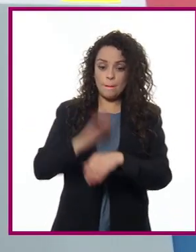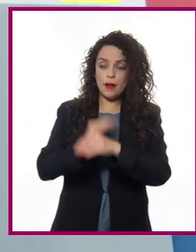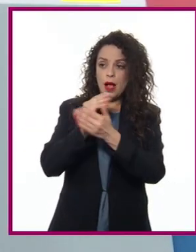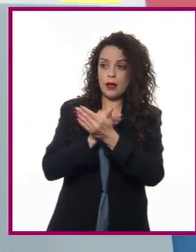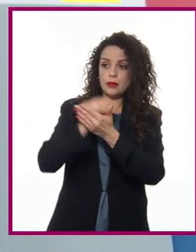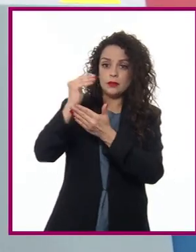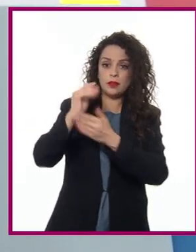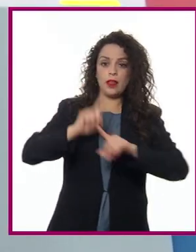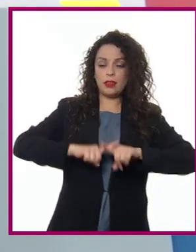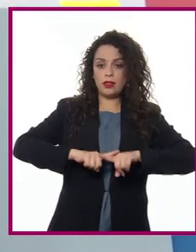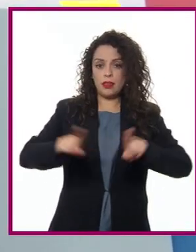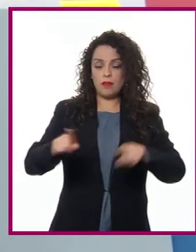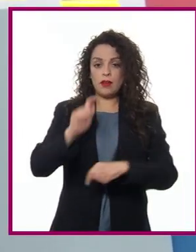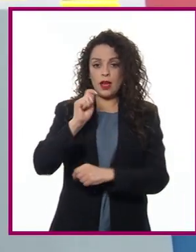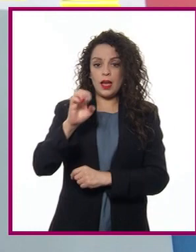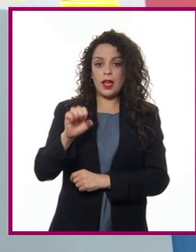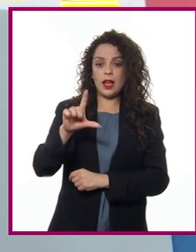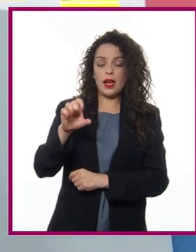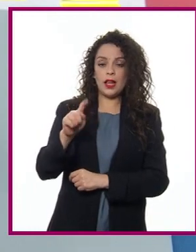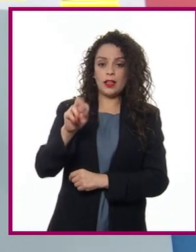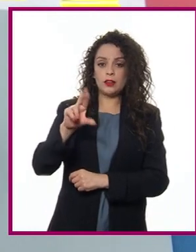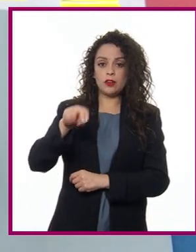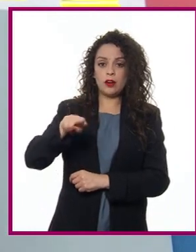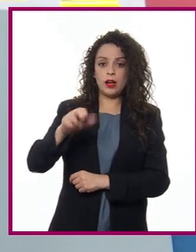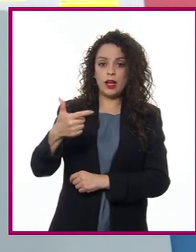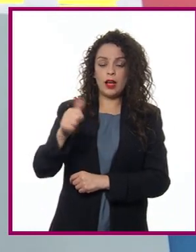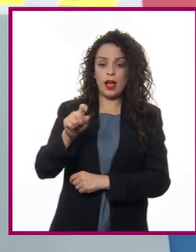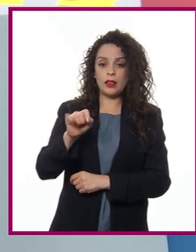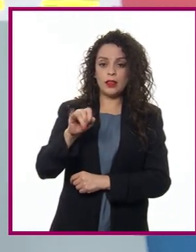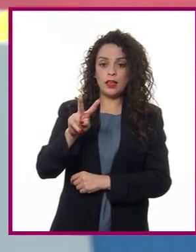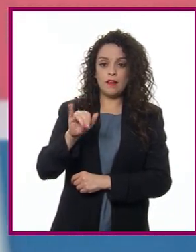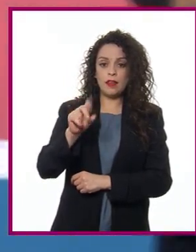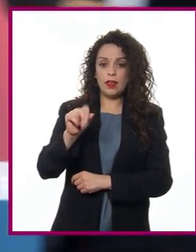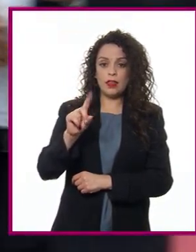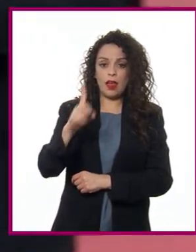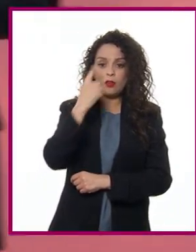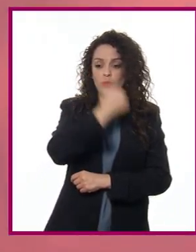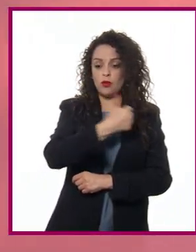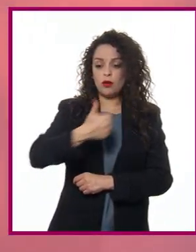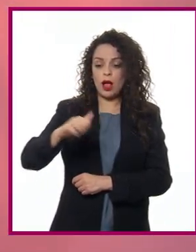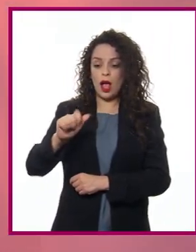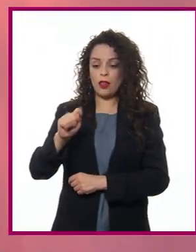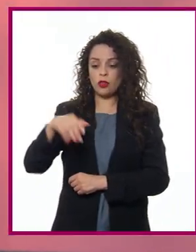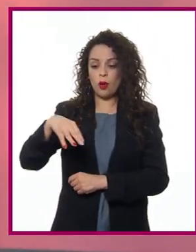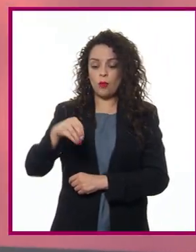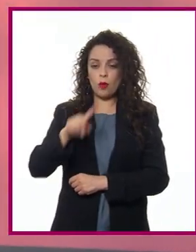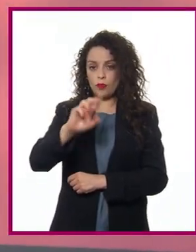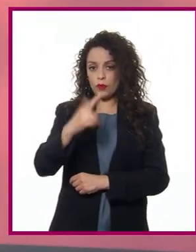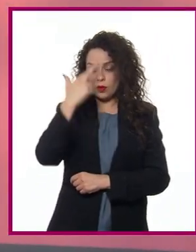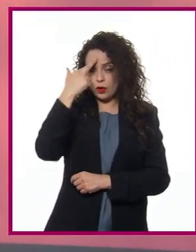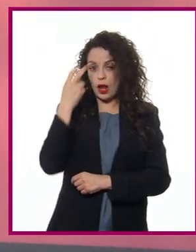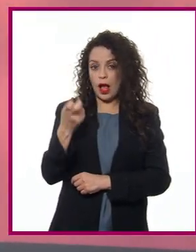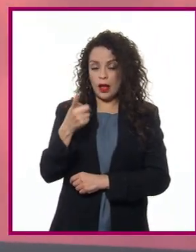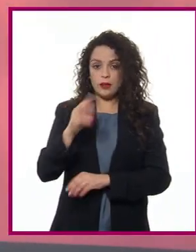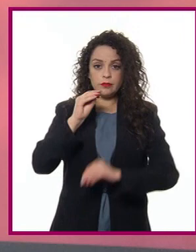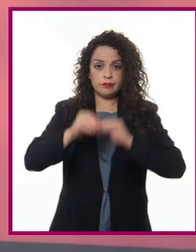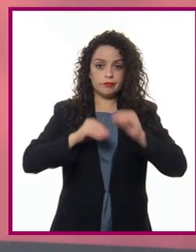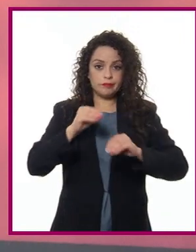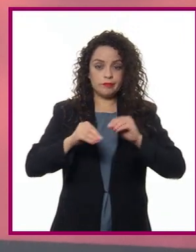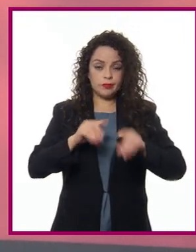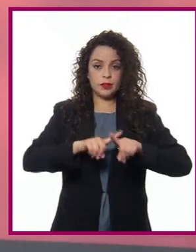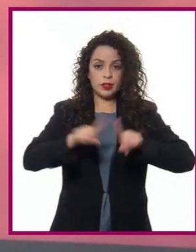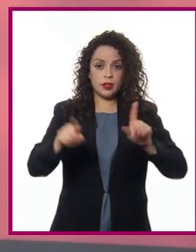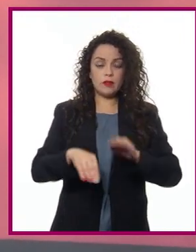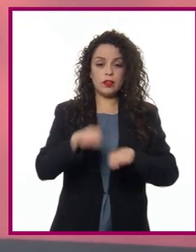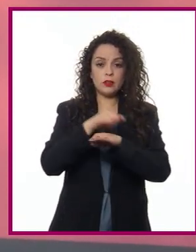la diferencia de electronegatividades entre los átomos. Recuerden que en la formación de compuestos, las diferencias de